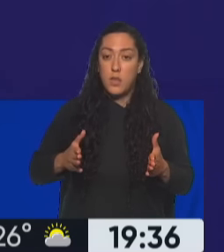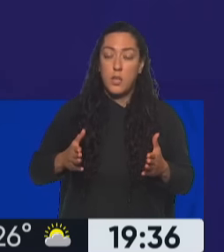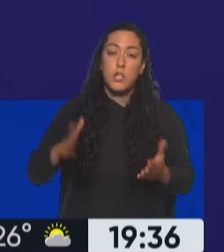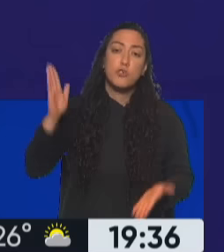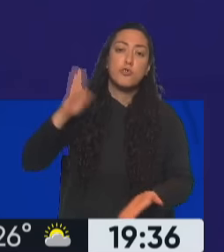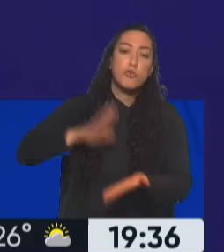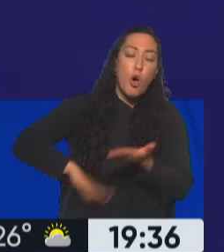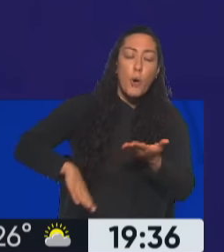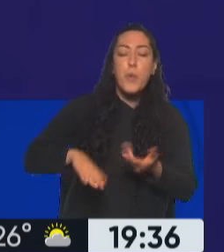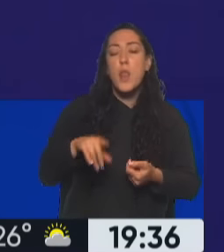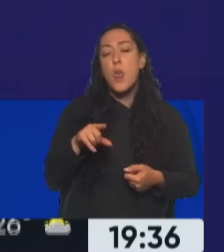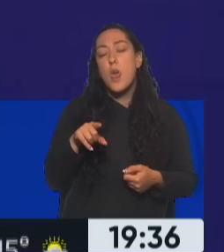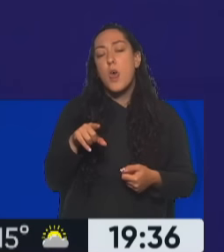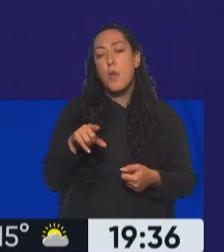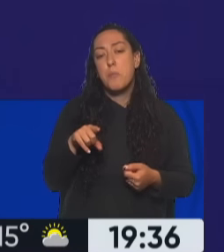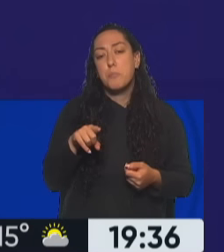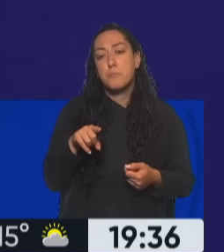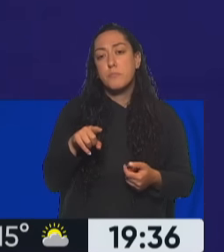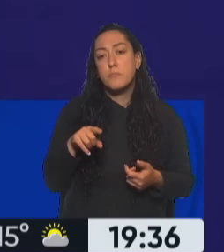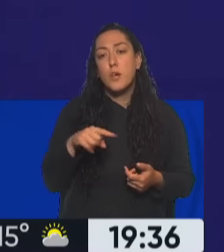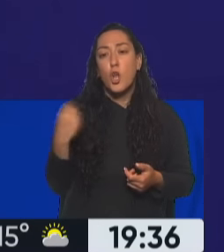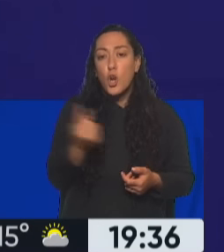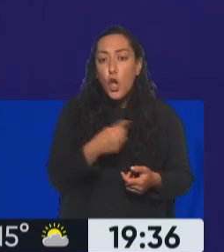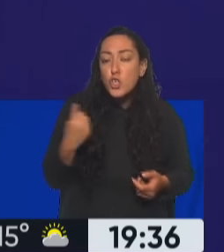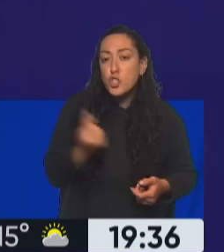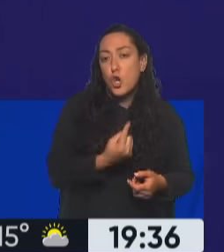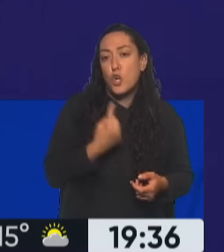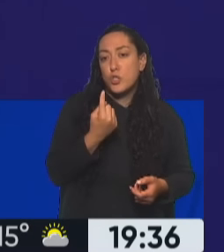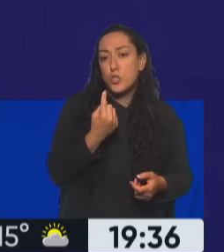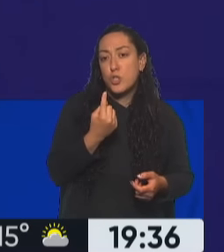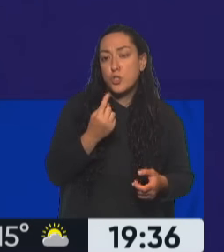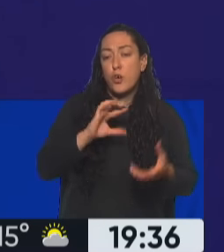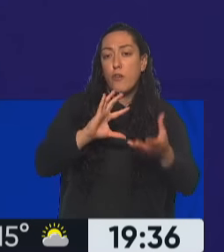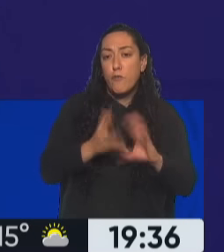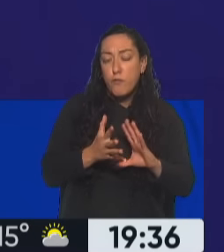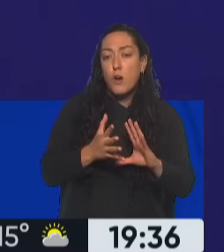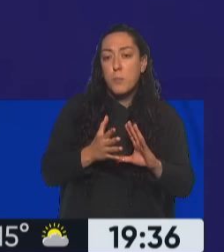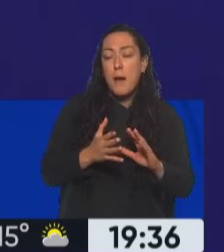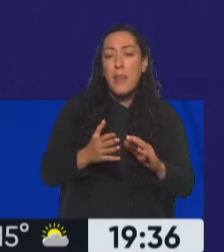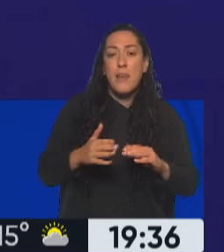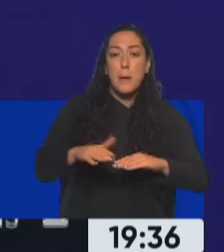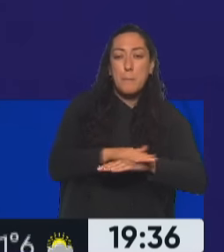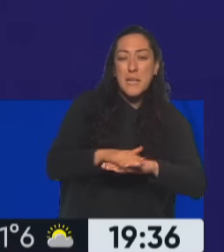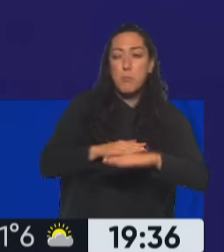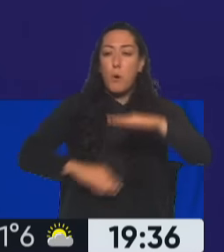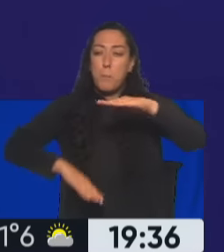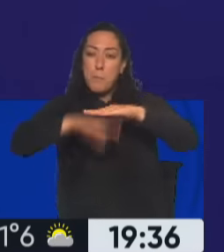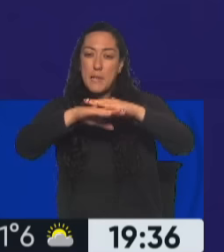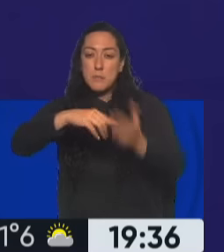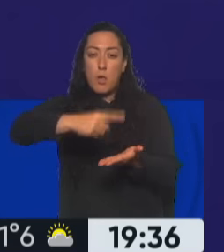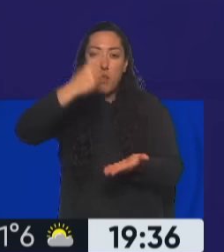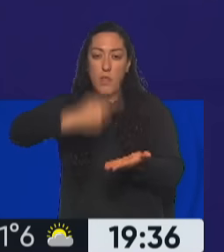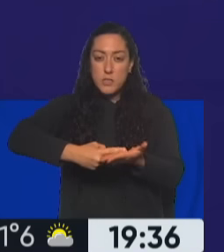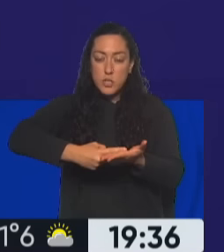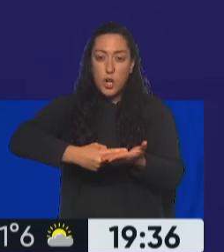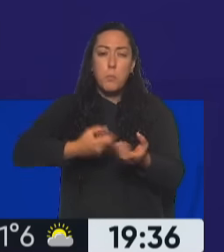tiene que ver con por qué nosotros hemos elegido un esquema de bandas cambiarias. Y el bloque 3